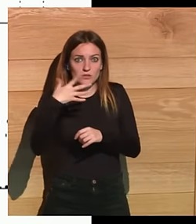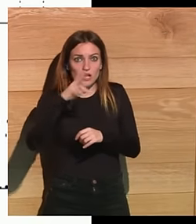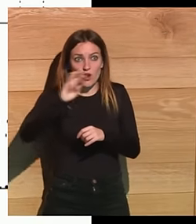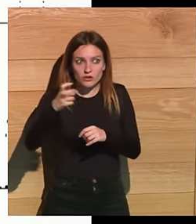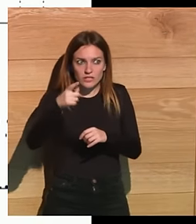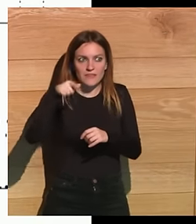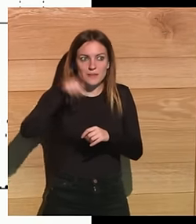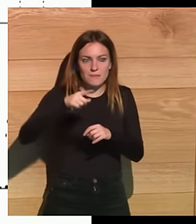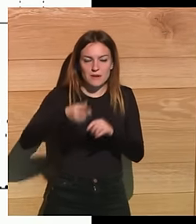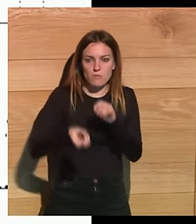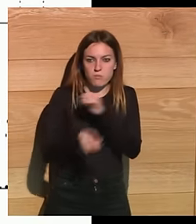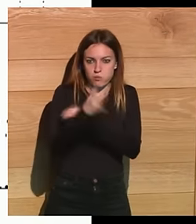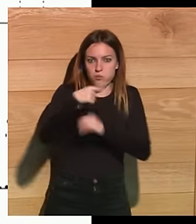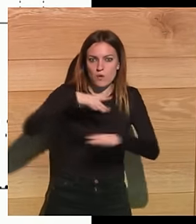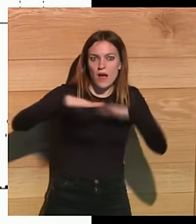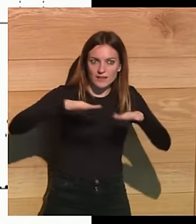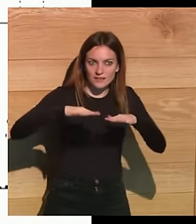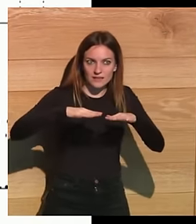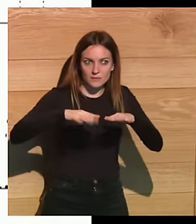Yoda.